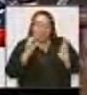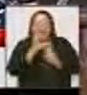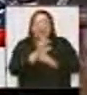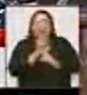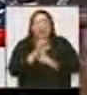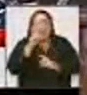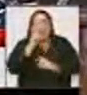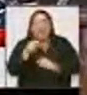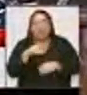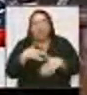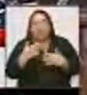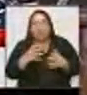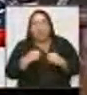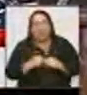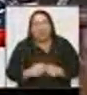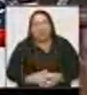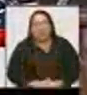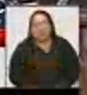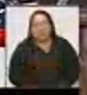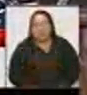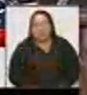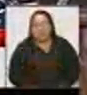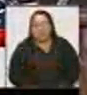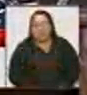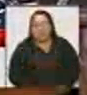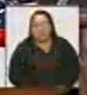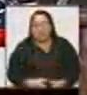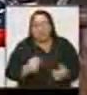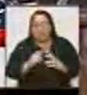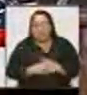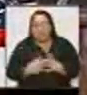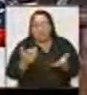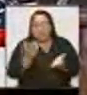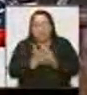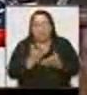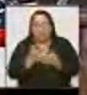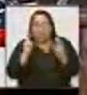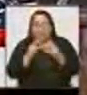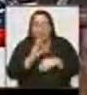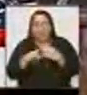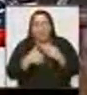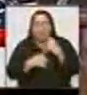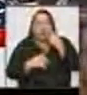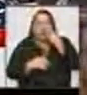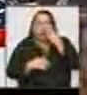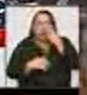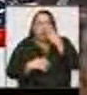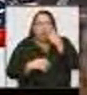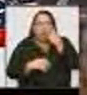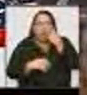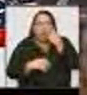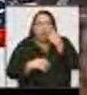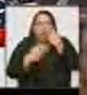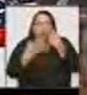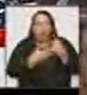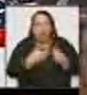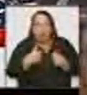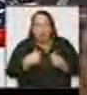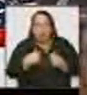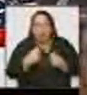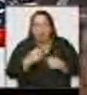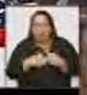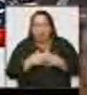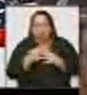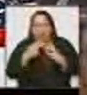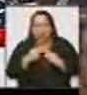sexual. Eso es lo que no puede continuar. Y hoy comienzan los colegios donde se encuentra un poco de todo. Esa es la introducción que quería dar, presidente, que el